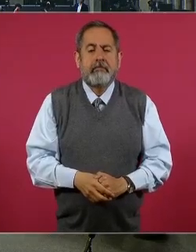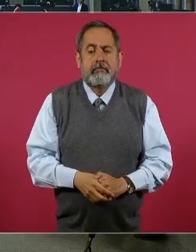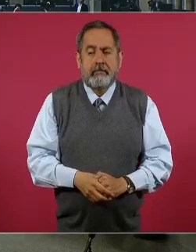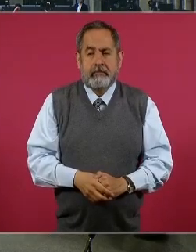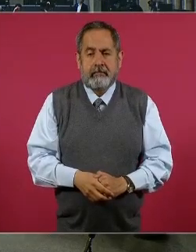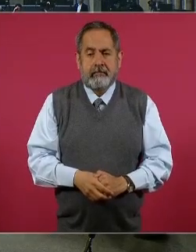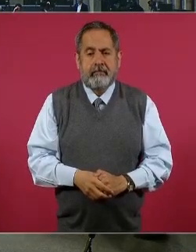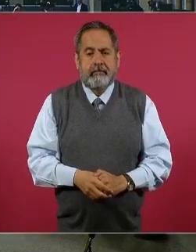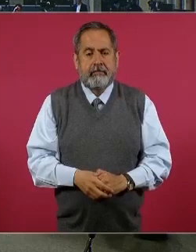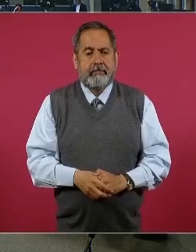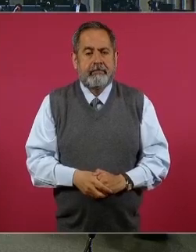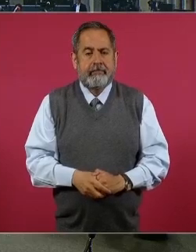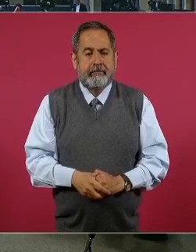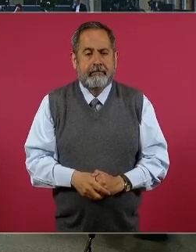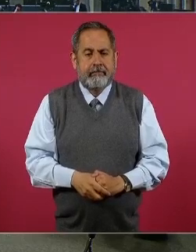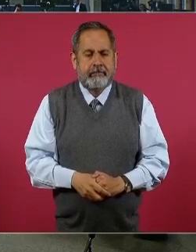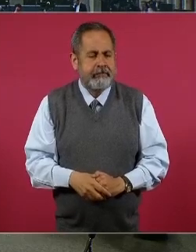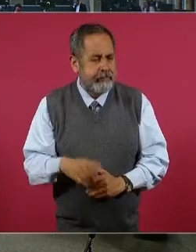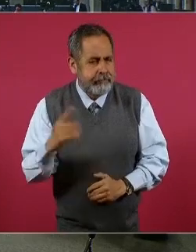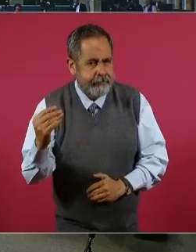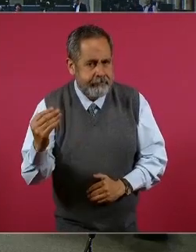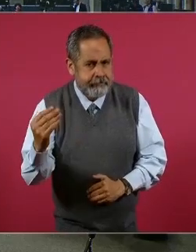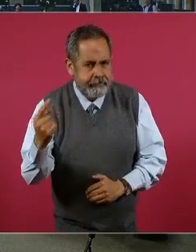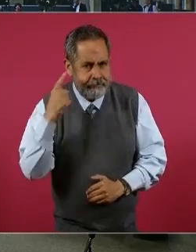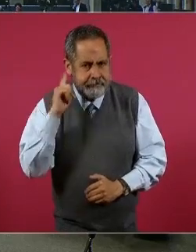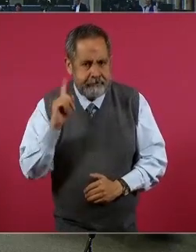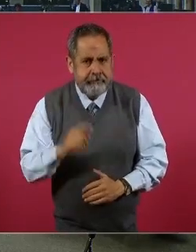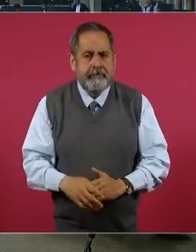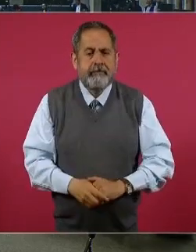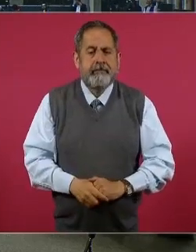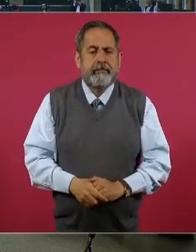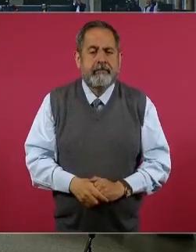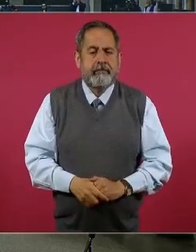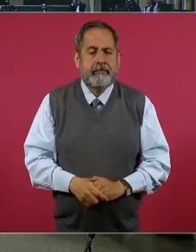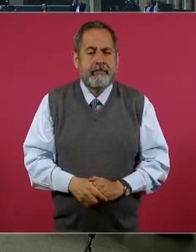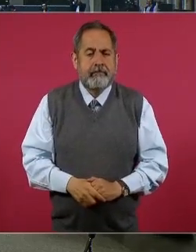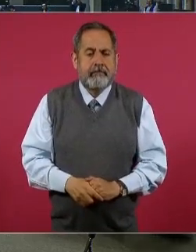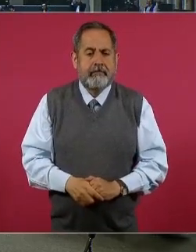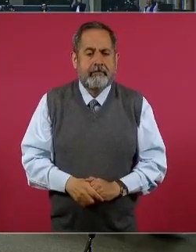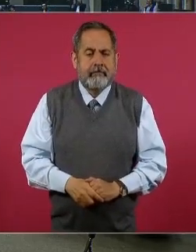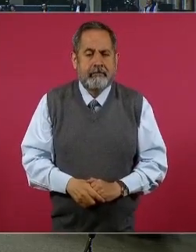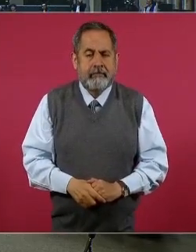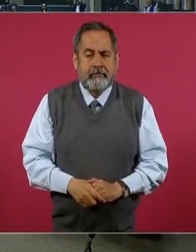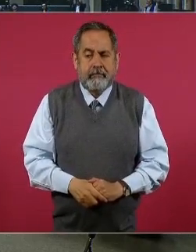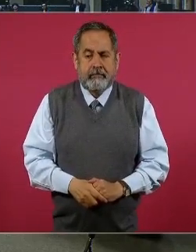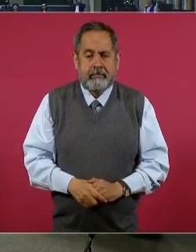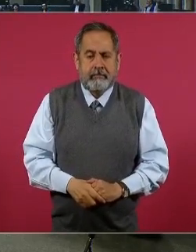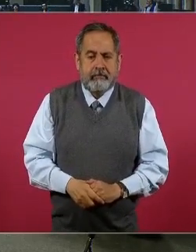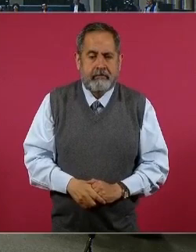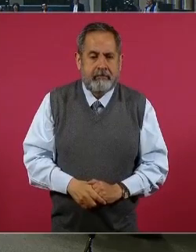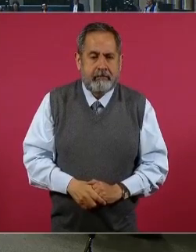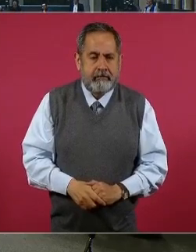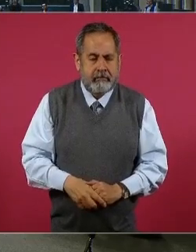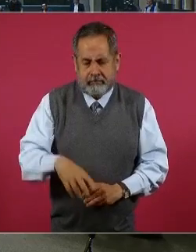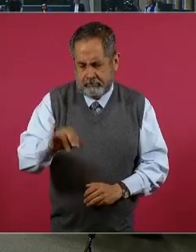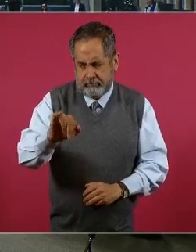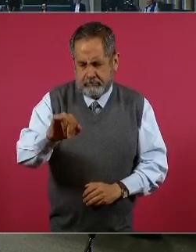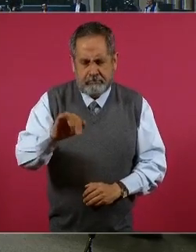pero en realidad están haciendo, ¿no? Con estas reuniones, con Alejandro Moreno. Sí, ¿no?